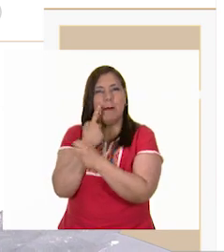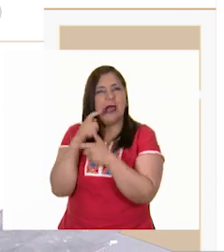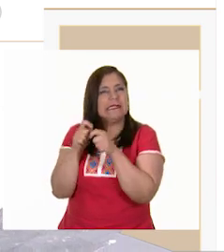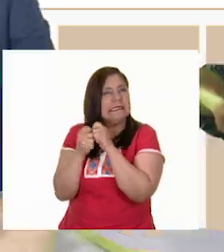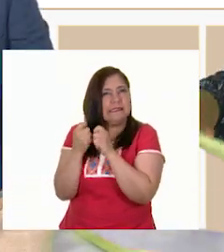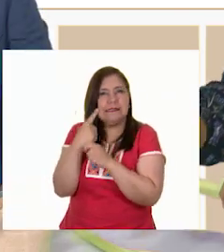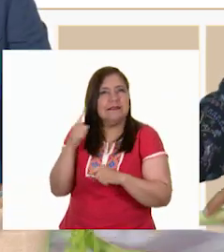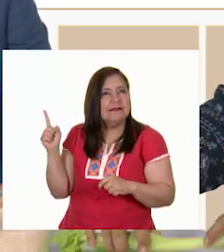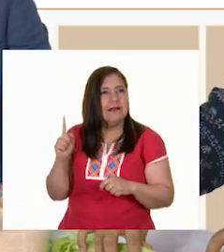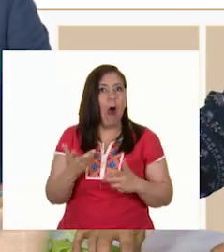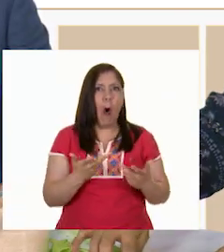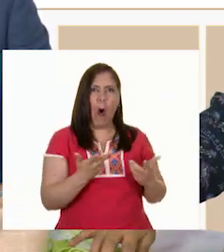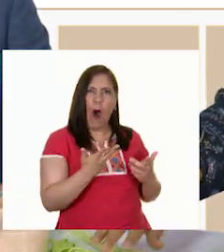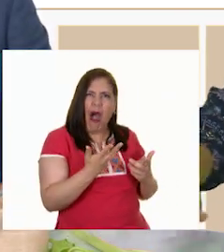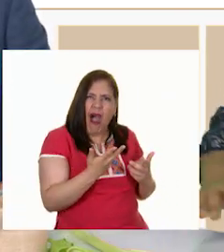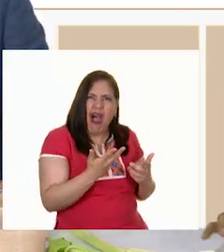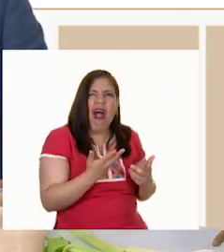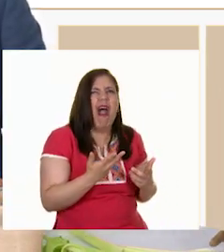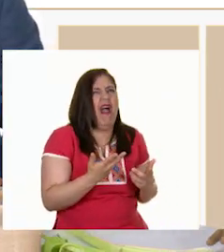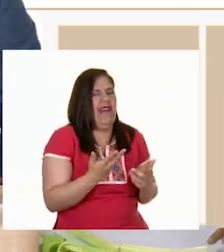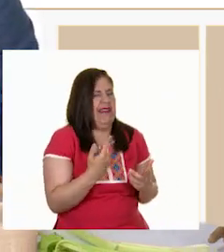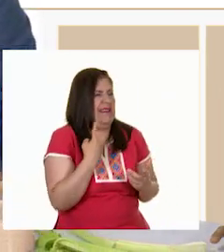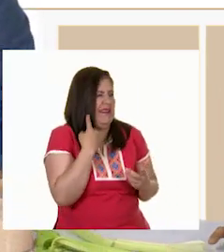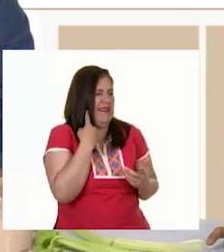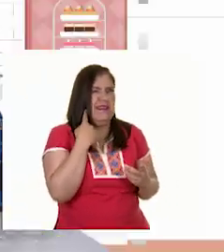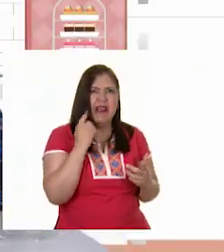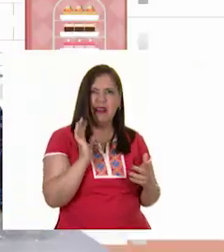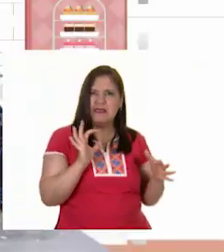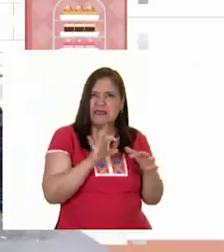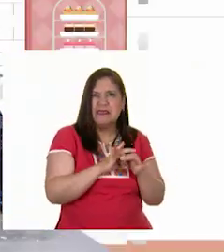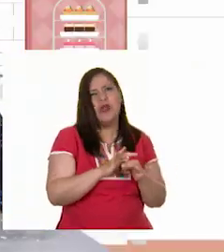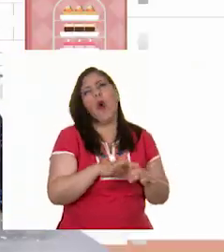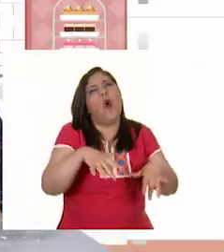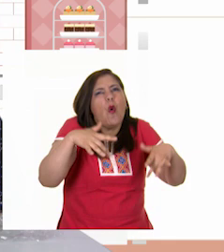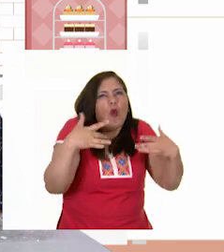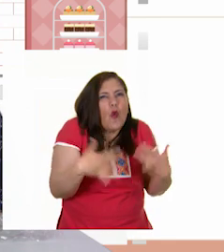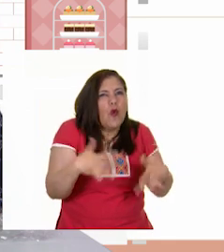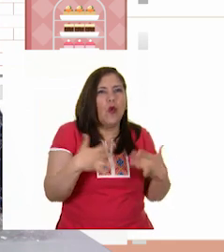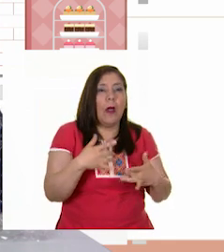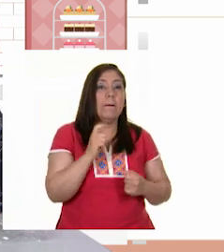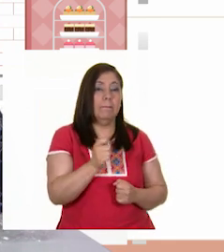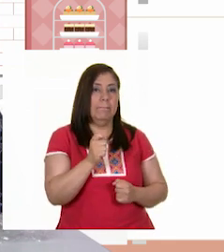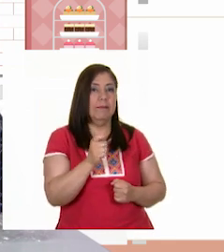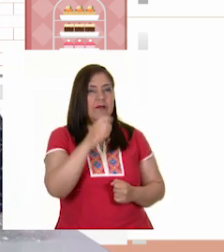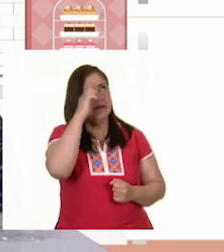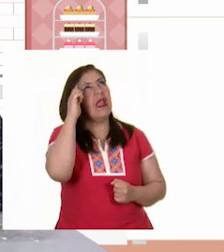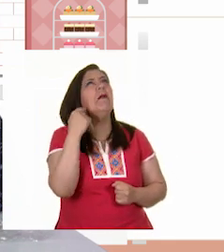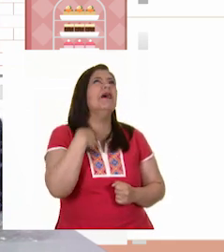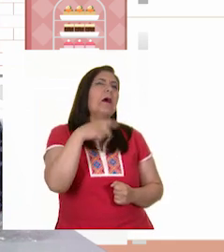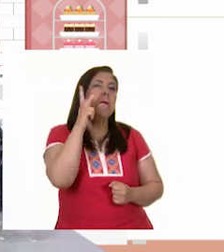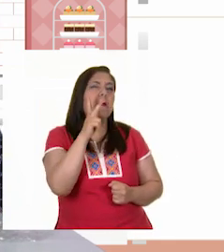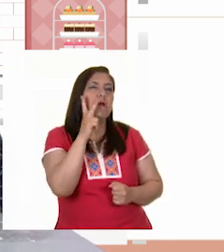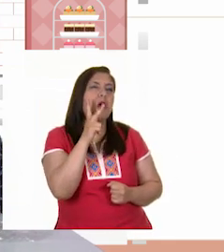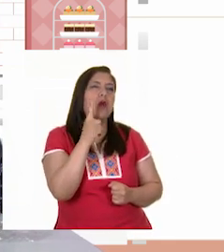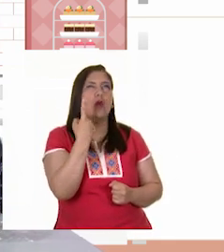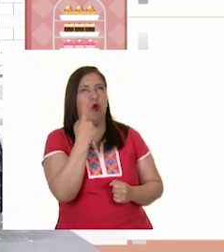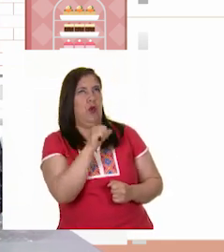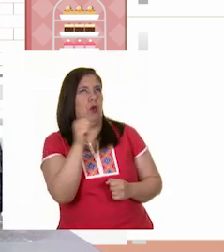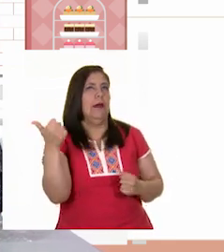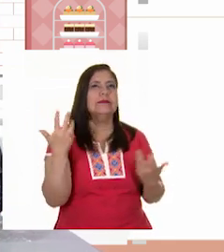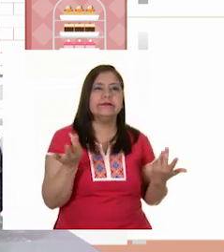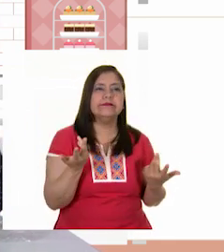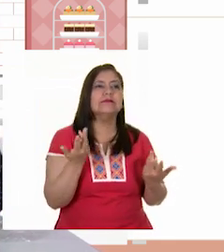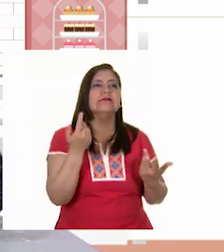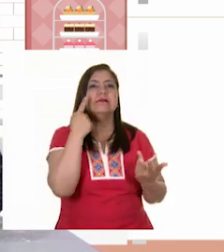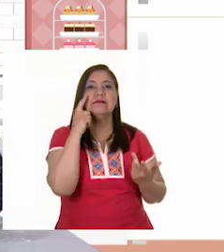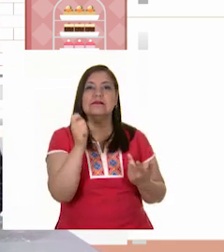¡Oh! Eso suena doloroso. A ver, yo intentaré uno. Ya sé,